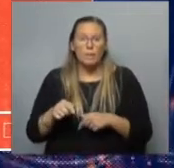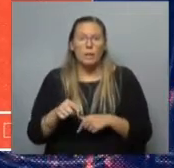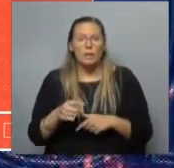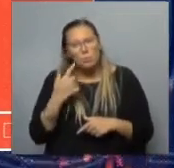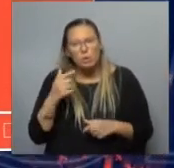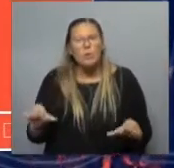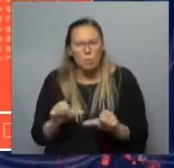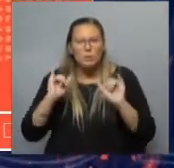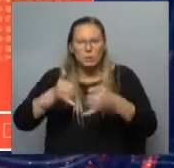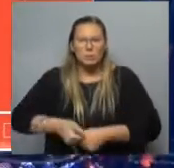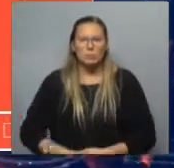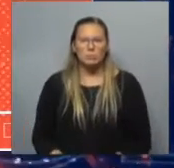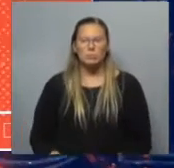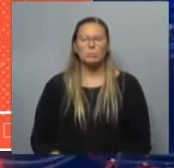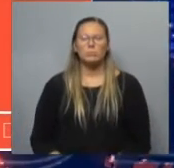dijimos, bueno, vamos a hacerlo.